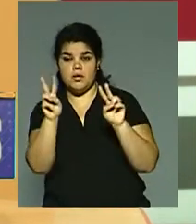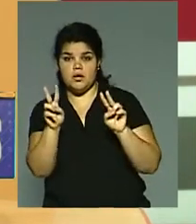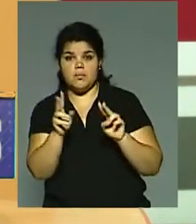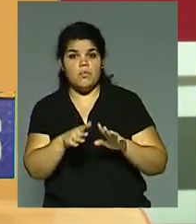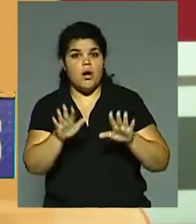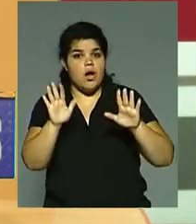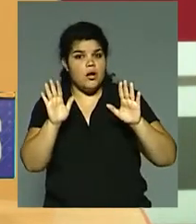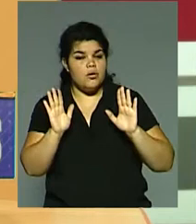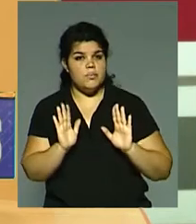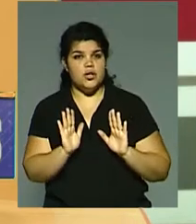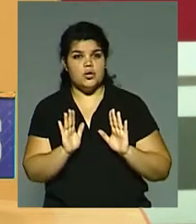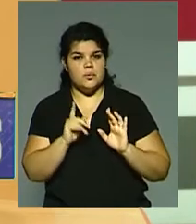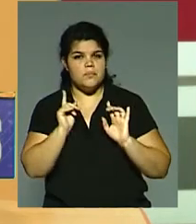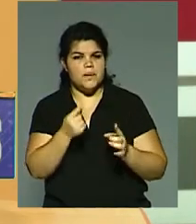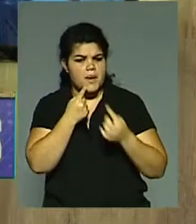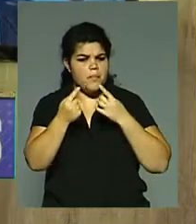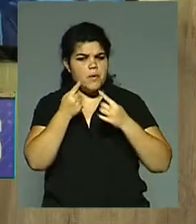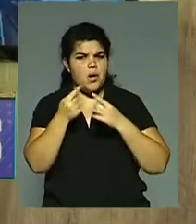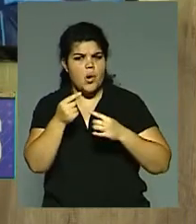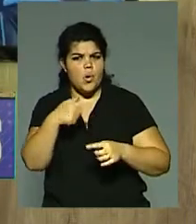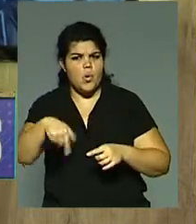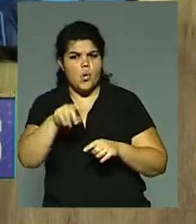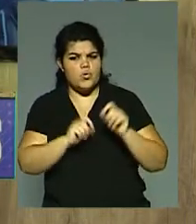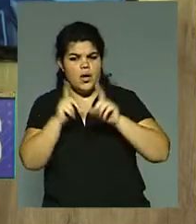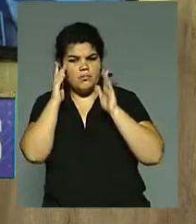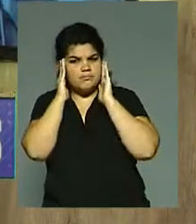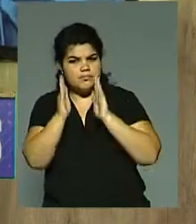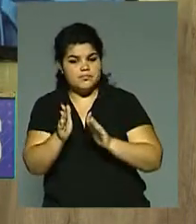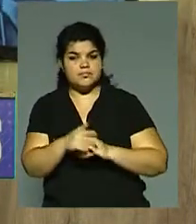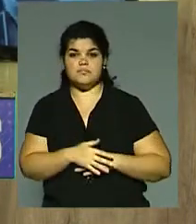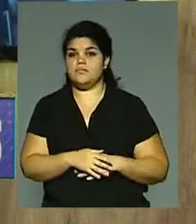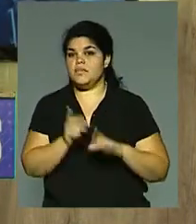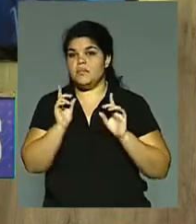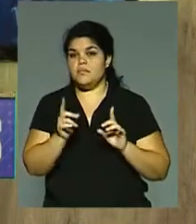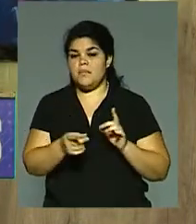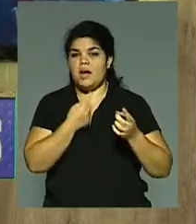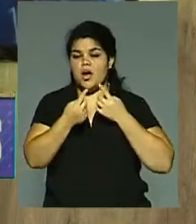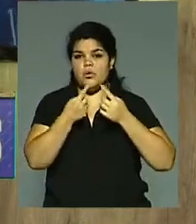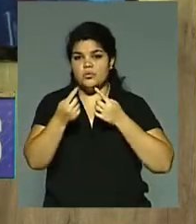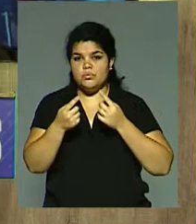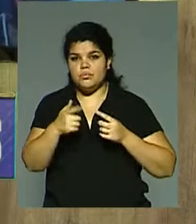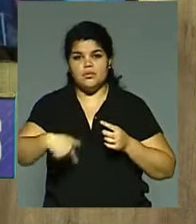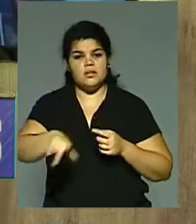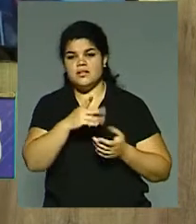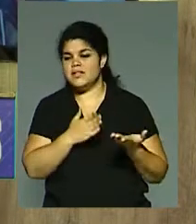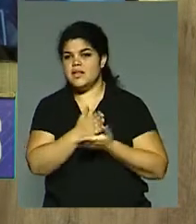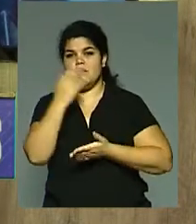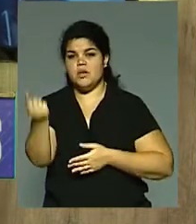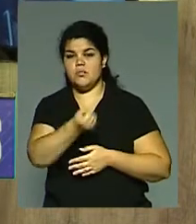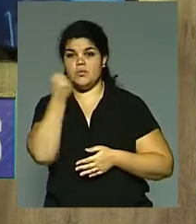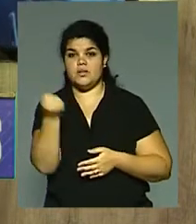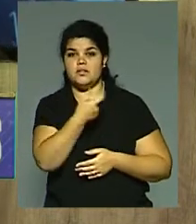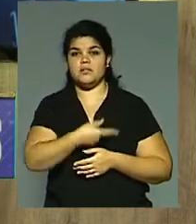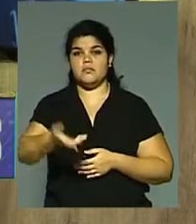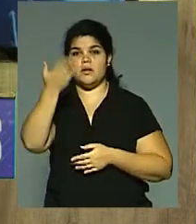sucede con justamente estos sondeos, ¿es así? Por supuesto que los sondeos van a ser clave. Me recuerdo que la semana pasada hablábamos de